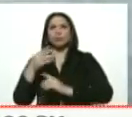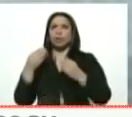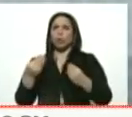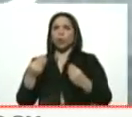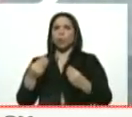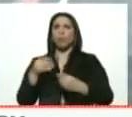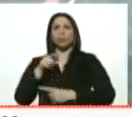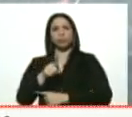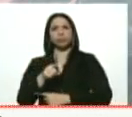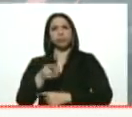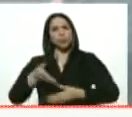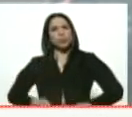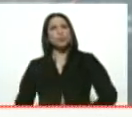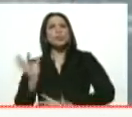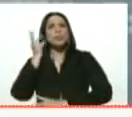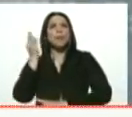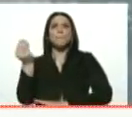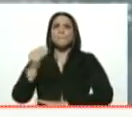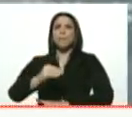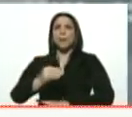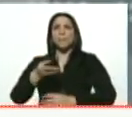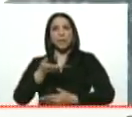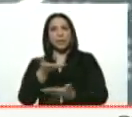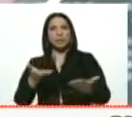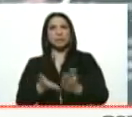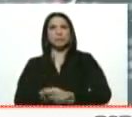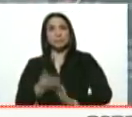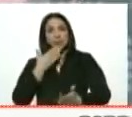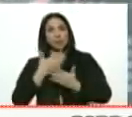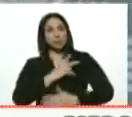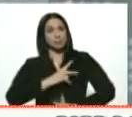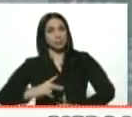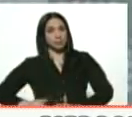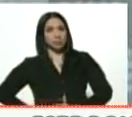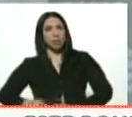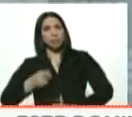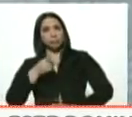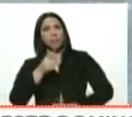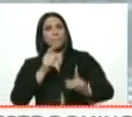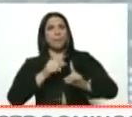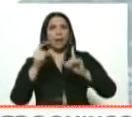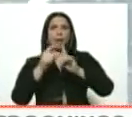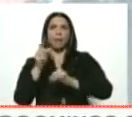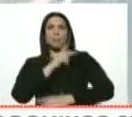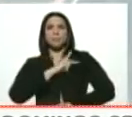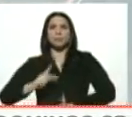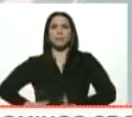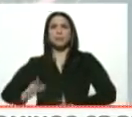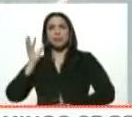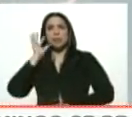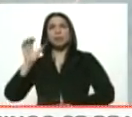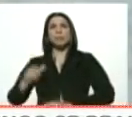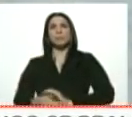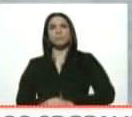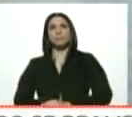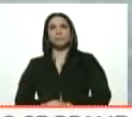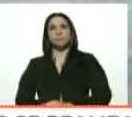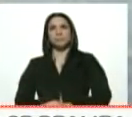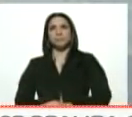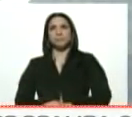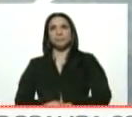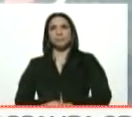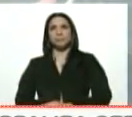es, una hija más para ella. Muchas gracias, vicepresidenta. Ha sido las palabras de la vicepresidenta ejecutiva de la República.